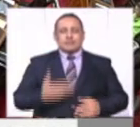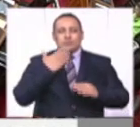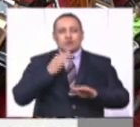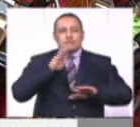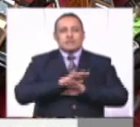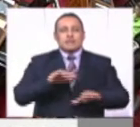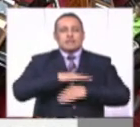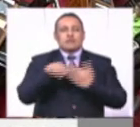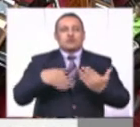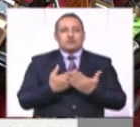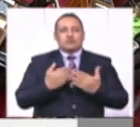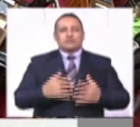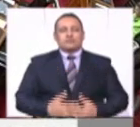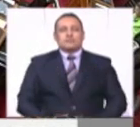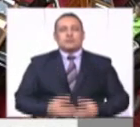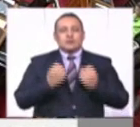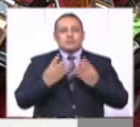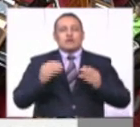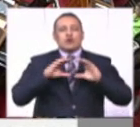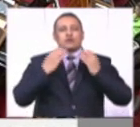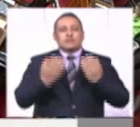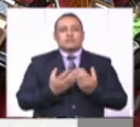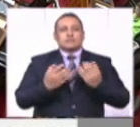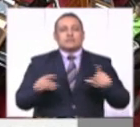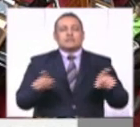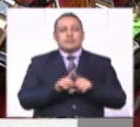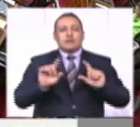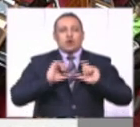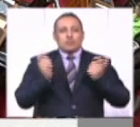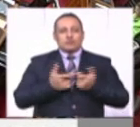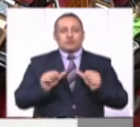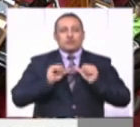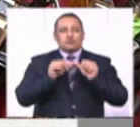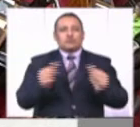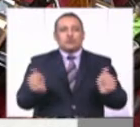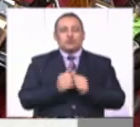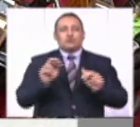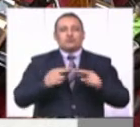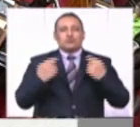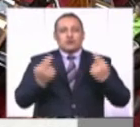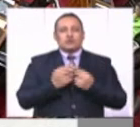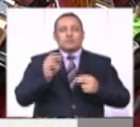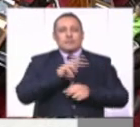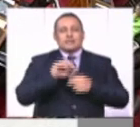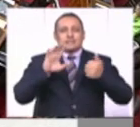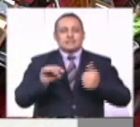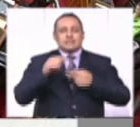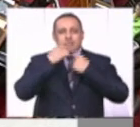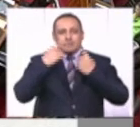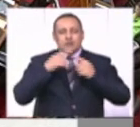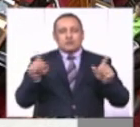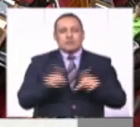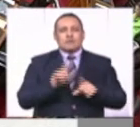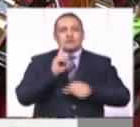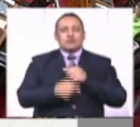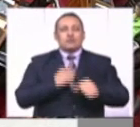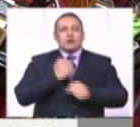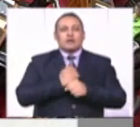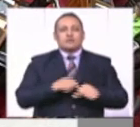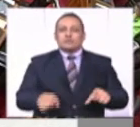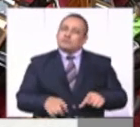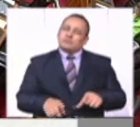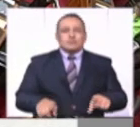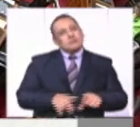tardes colegas colegas congresistas la comisión permanente en su sesión de fecha 26 de Marzo del presente año